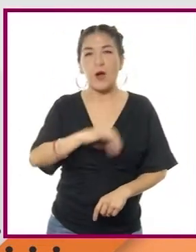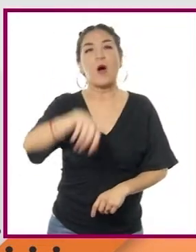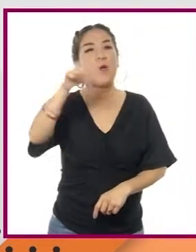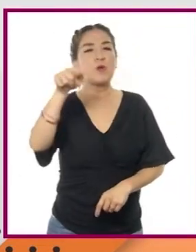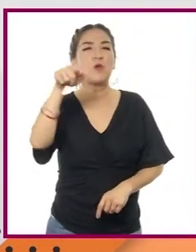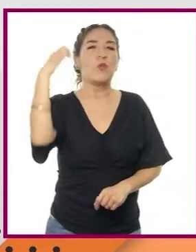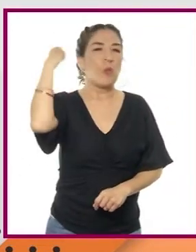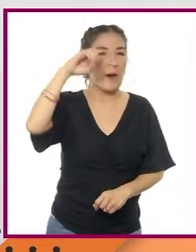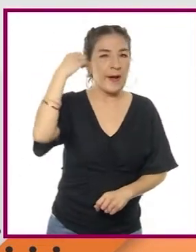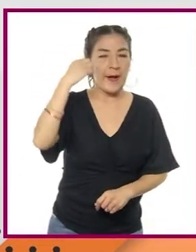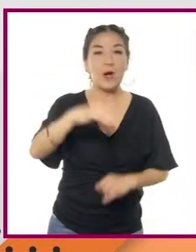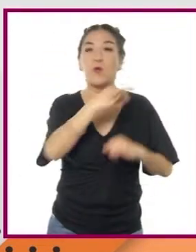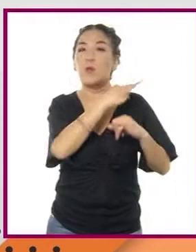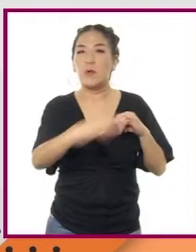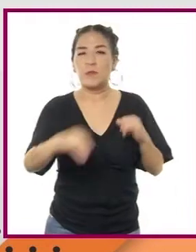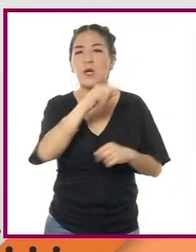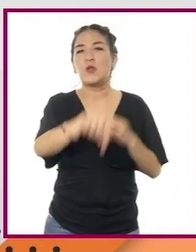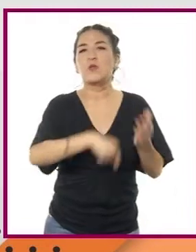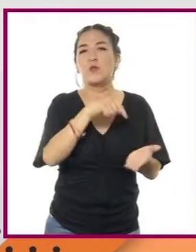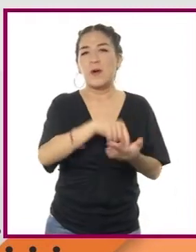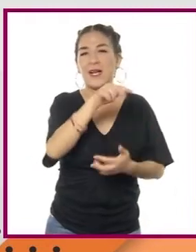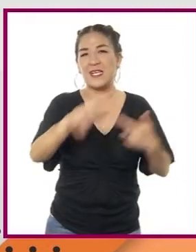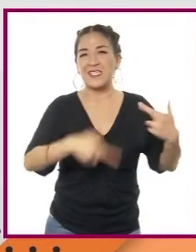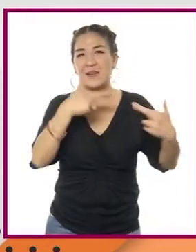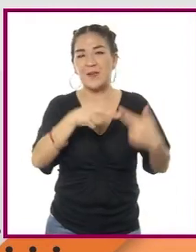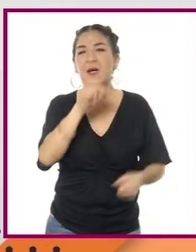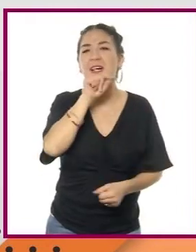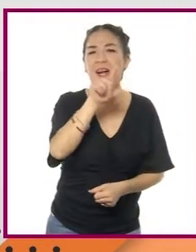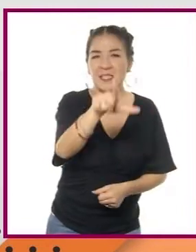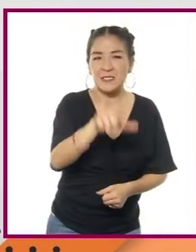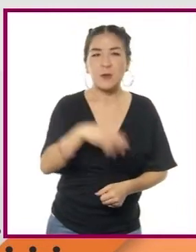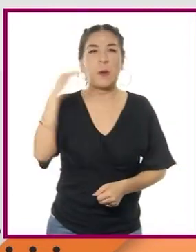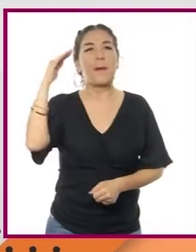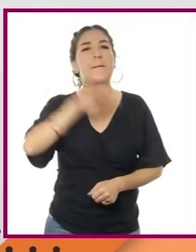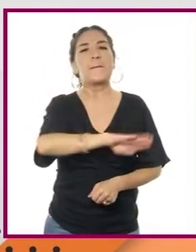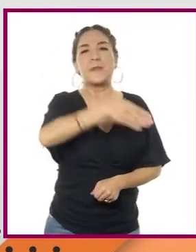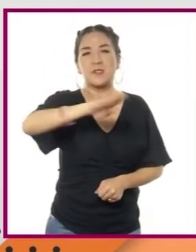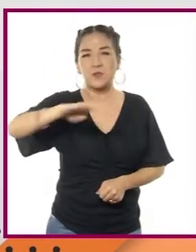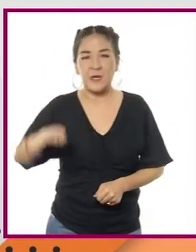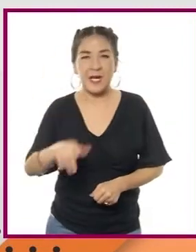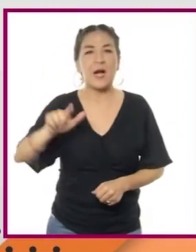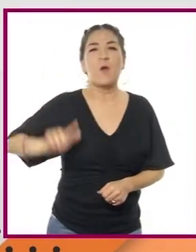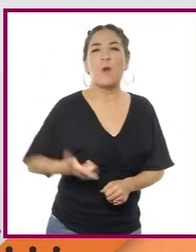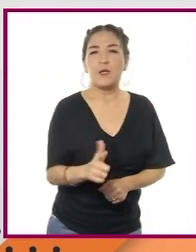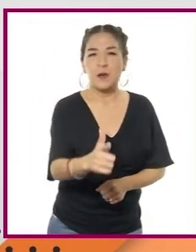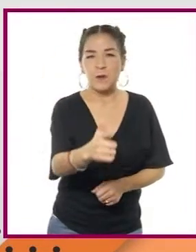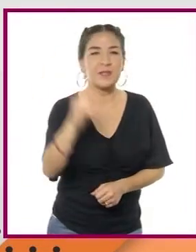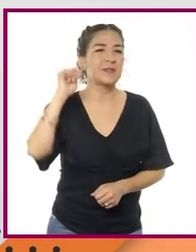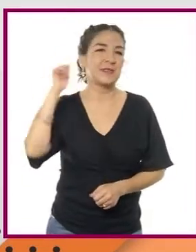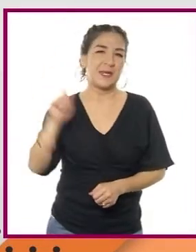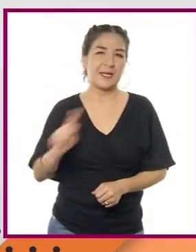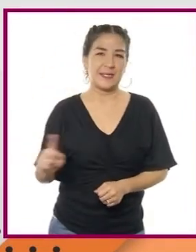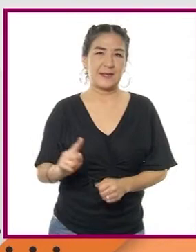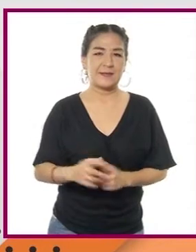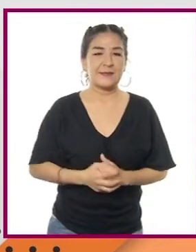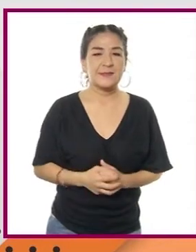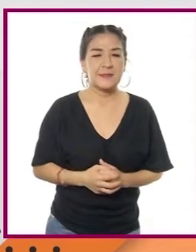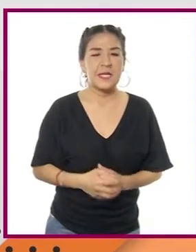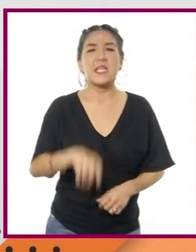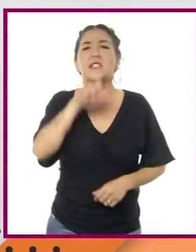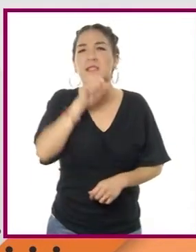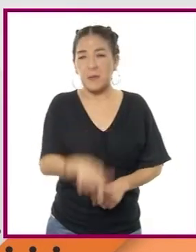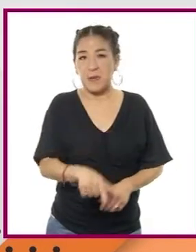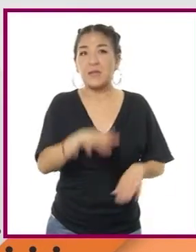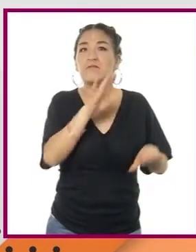Oaxaca y la última en algunas regiones de Jalisco, Michoacán, Guanajuato y Zacatecas. También